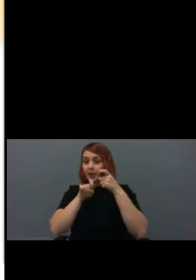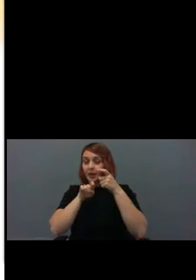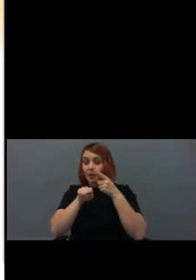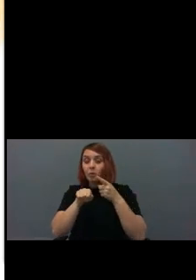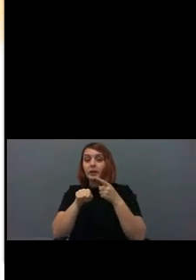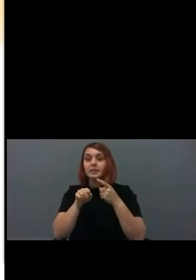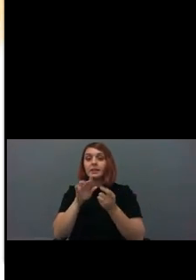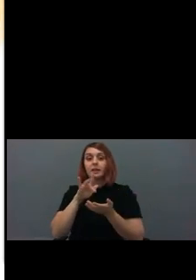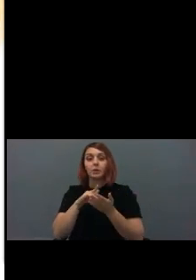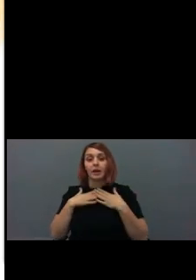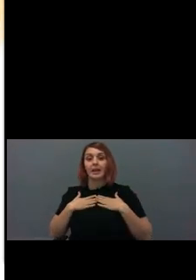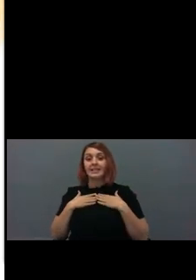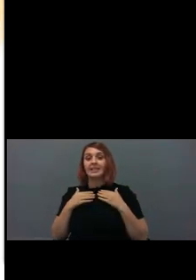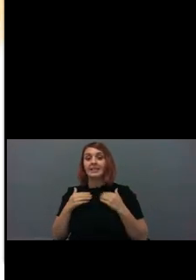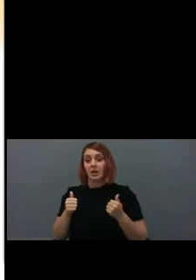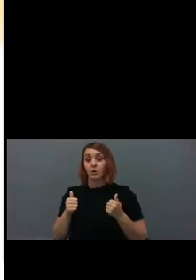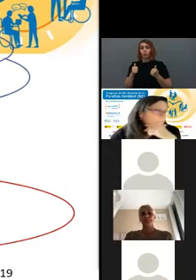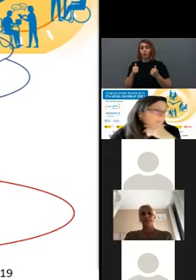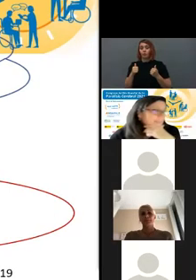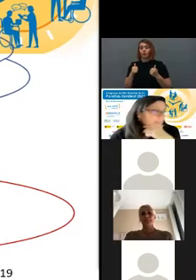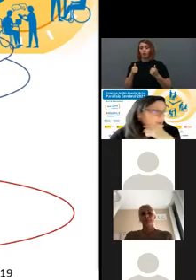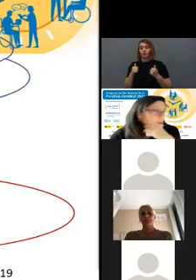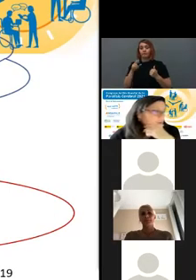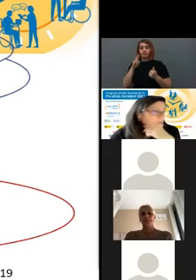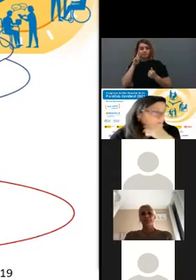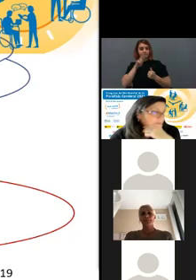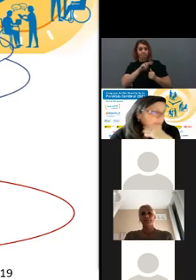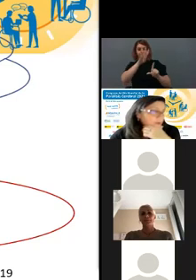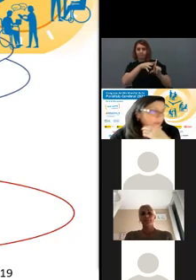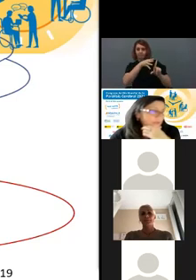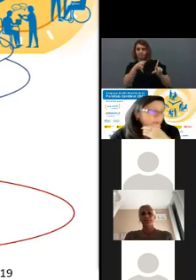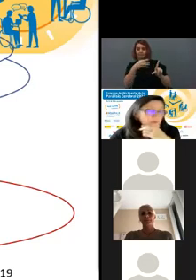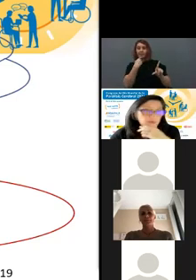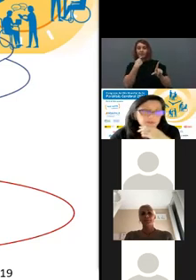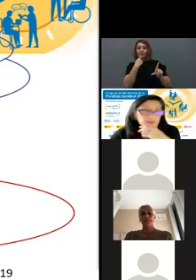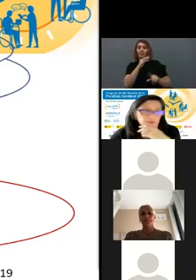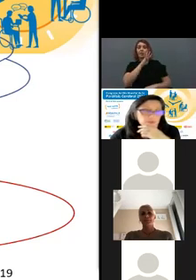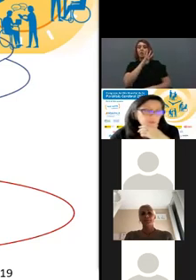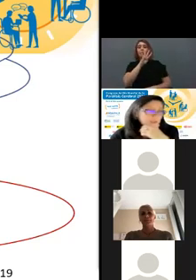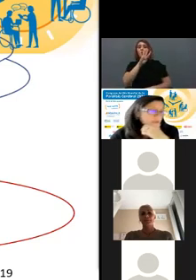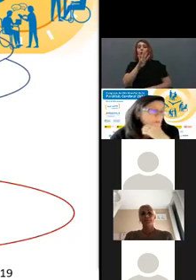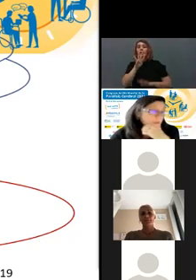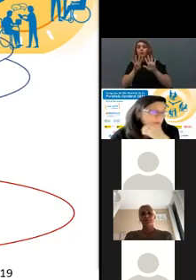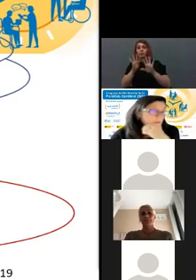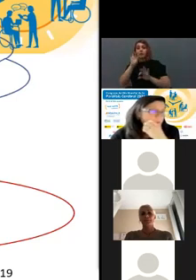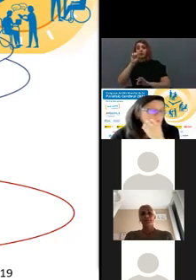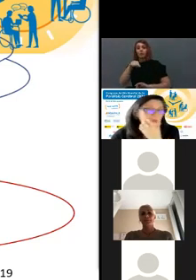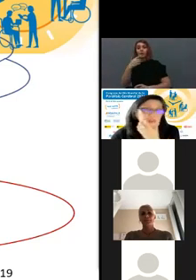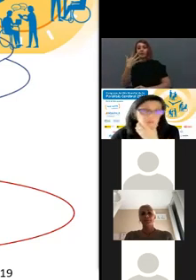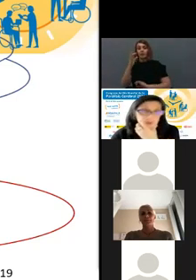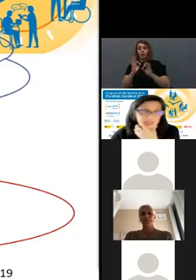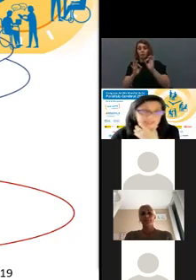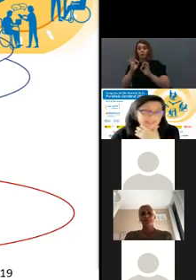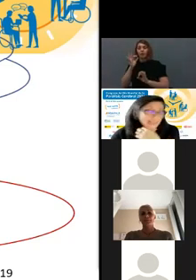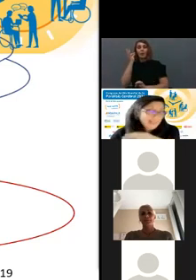en la encuesta de salud, veis ahí cómo hay un 49%, un 49,5%